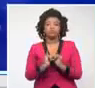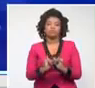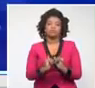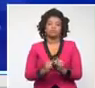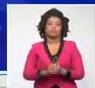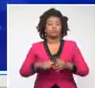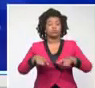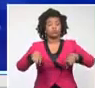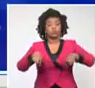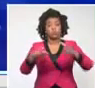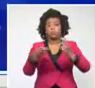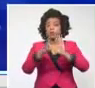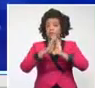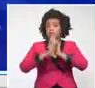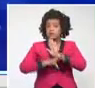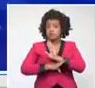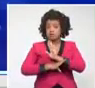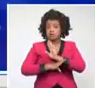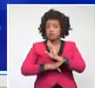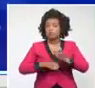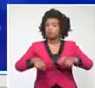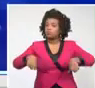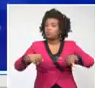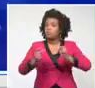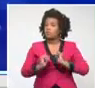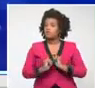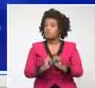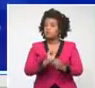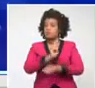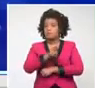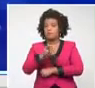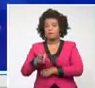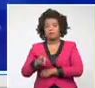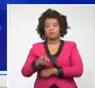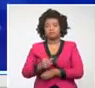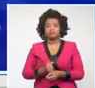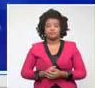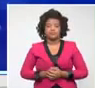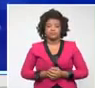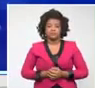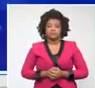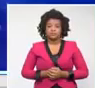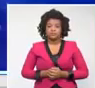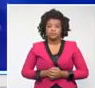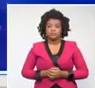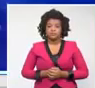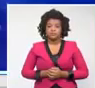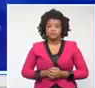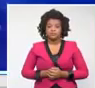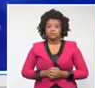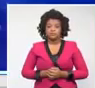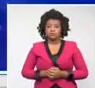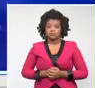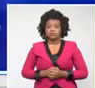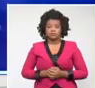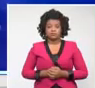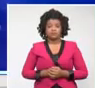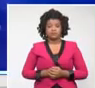cumplen con la información y las orientaciones que aquí se brindan. Hoy, como bien tú decías,